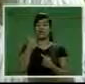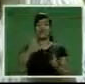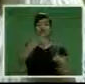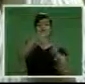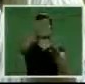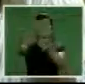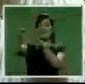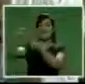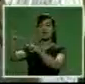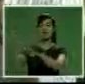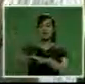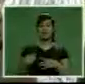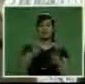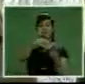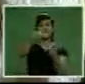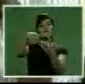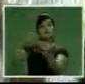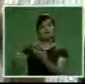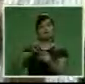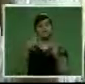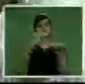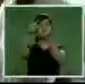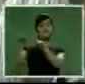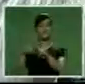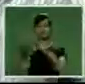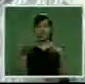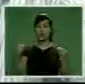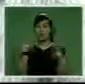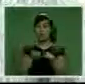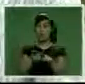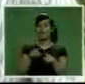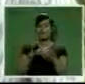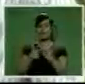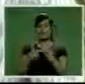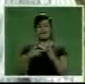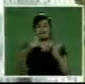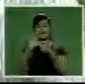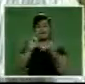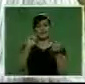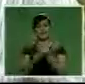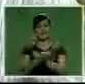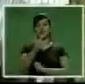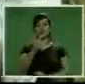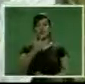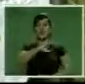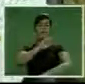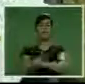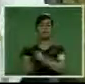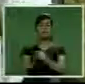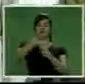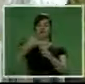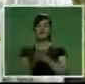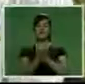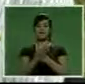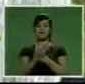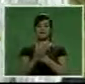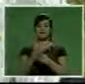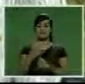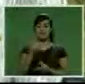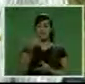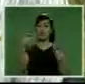cultural. Así como hablamos algunas veces, mira, el poder popular y nos referimos a la transformación del Estado, o hablamos de propiedad social y estamos hablando del